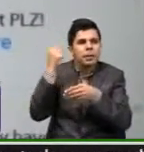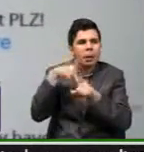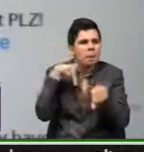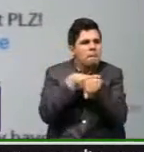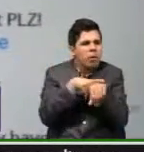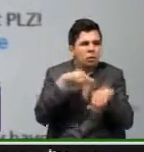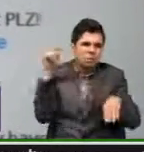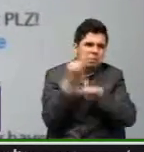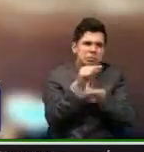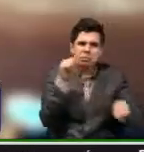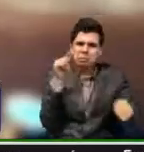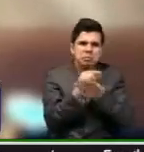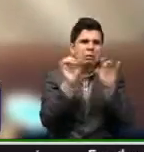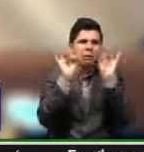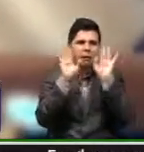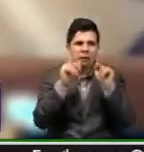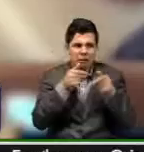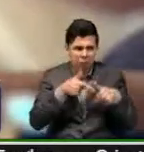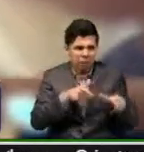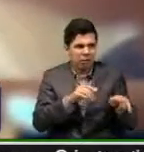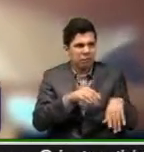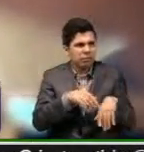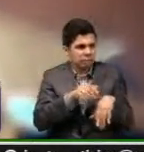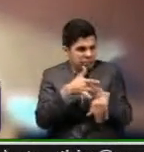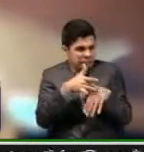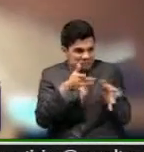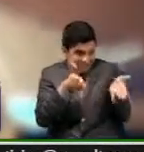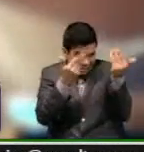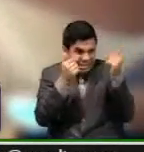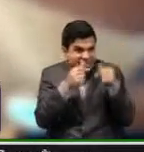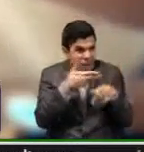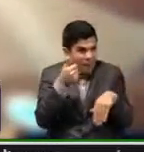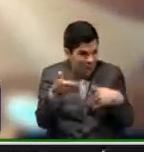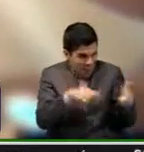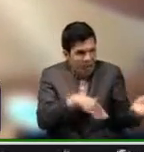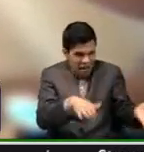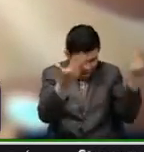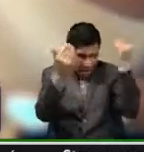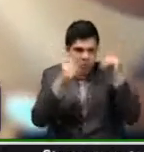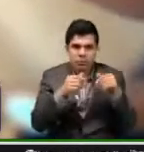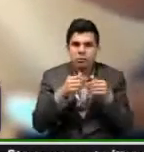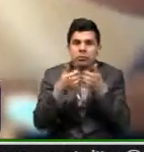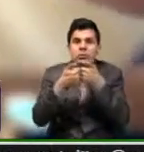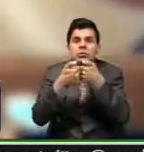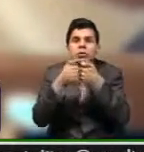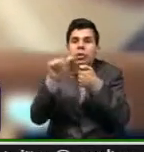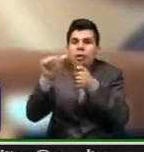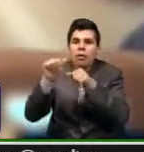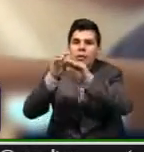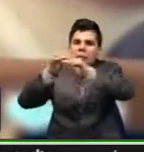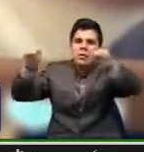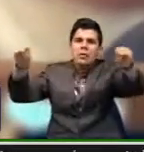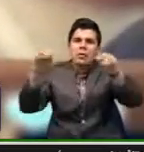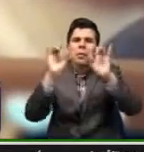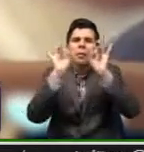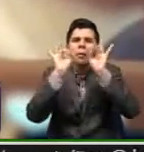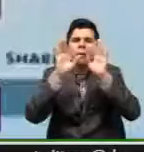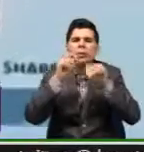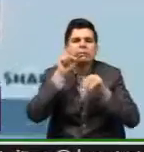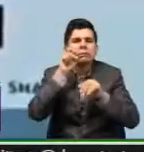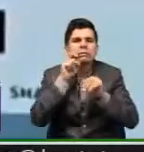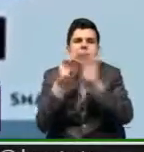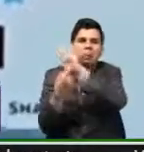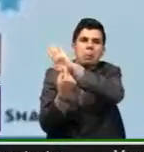comentarios ofensivos e incluso alusivos al suicidio que inundaron las redes sociales luego de que su novia divulgara unas fotos suyas con alto contenido